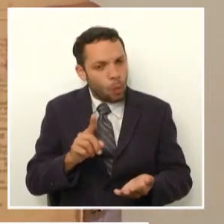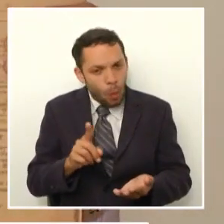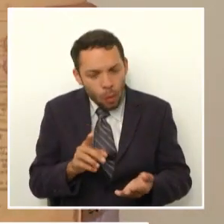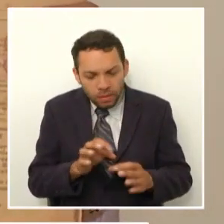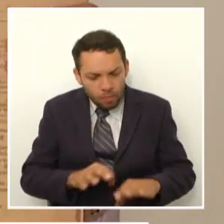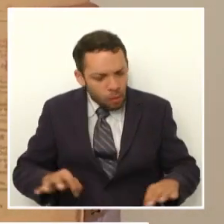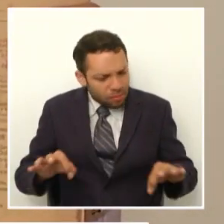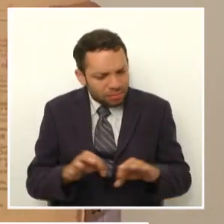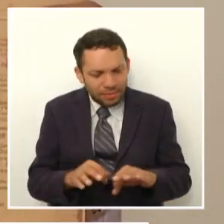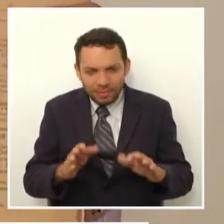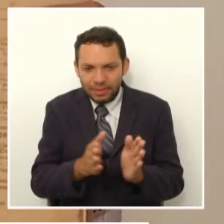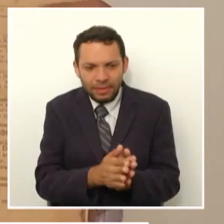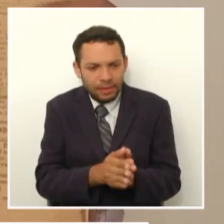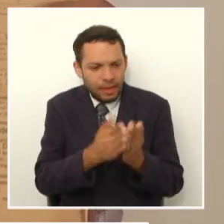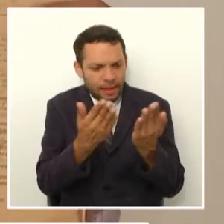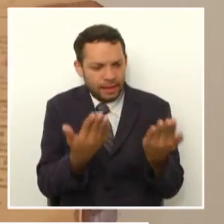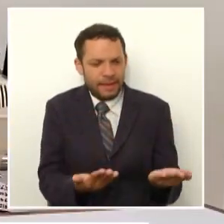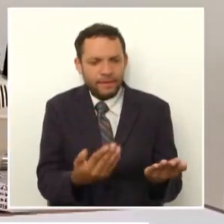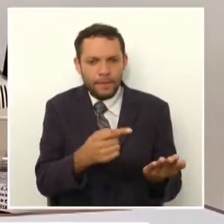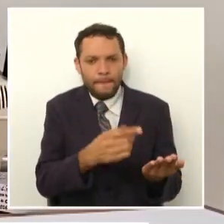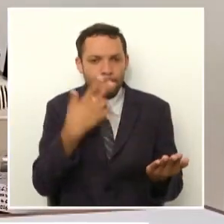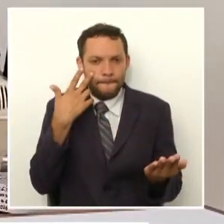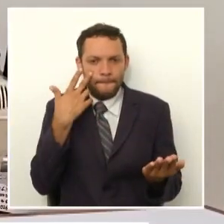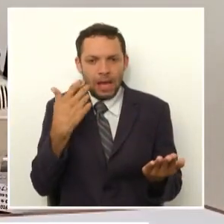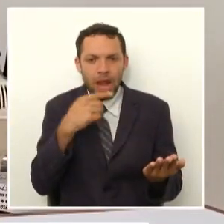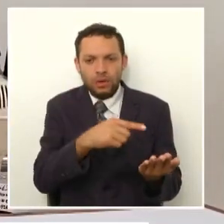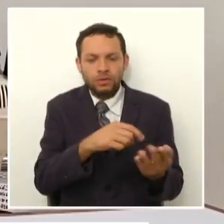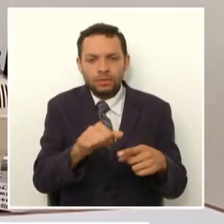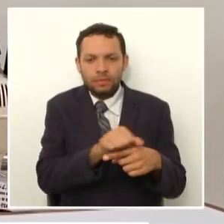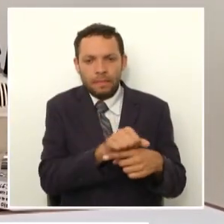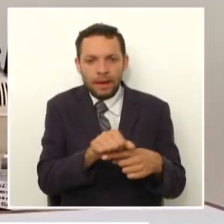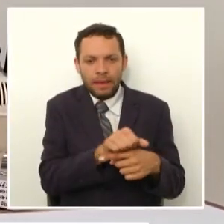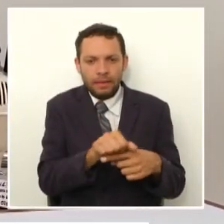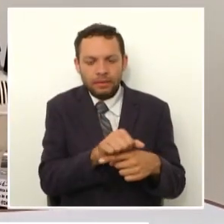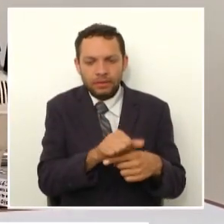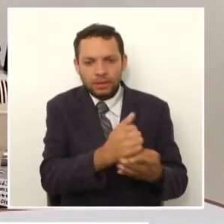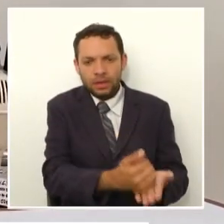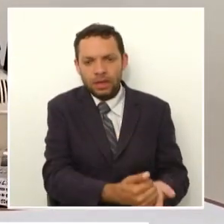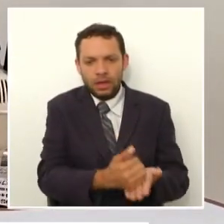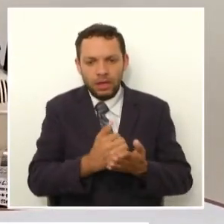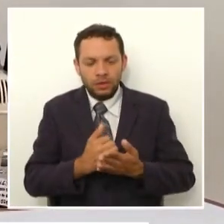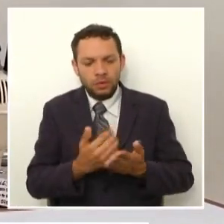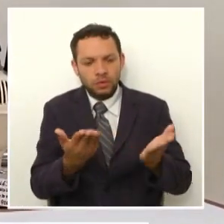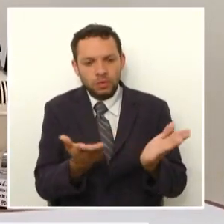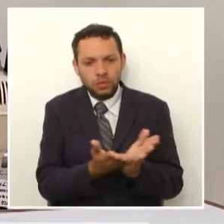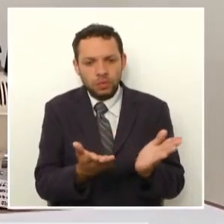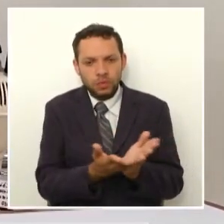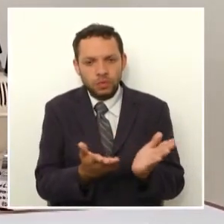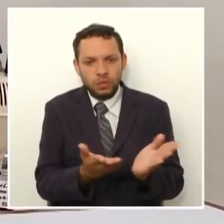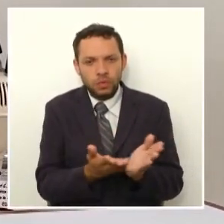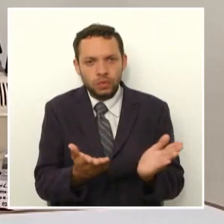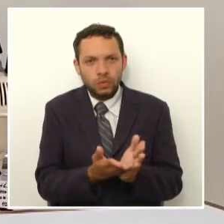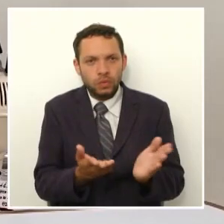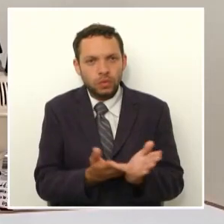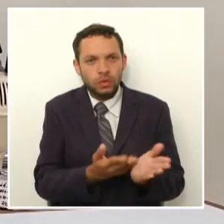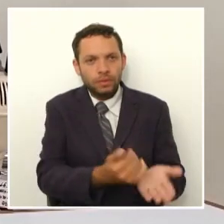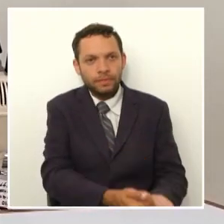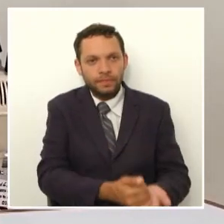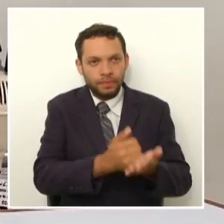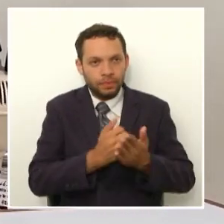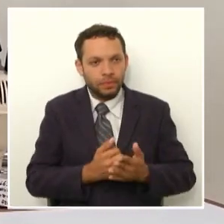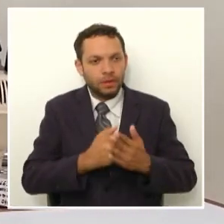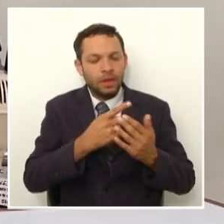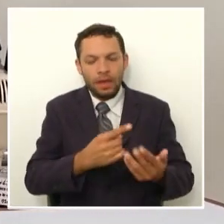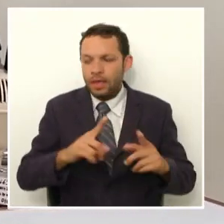estas cosas no existiera una práctica médica ahora, como los equipos que ahorita vamos a hablar tras de cámaras.